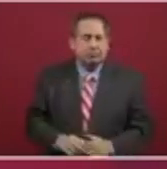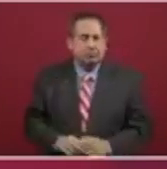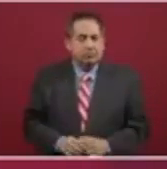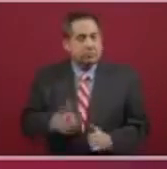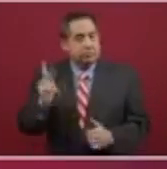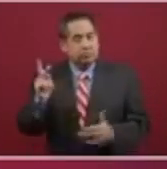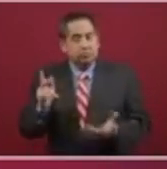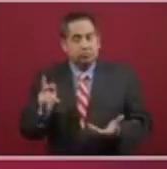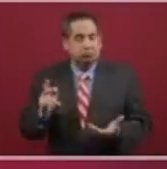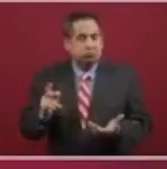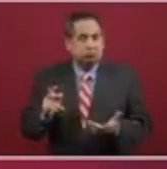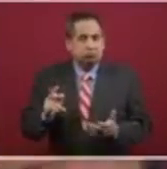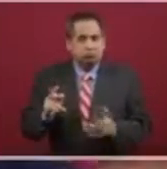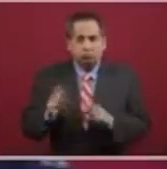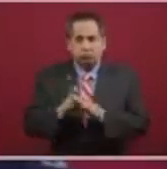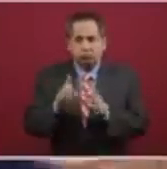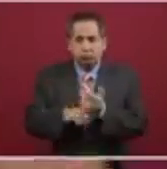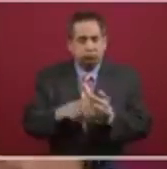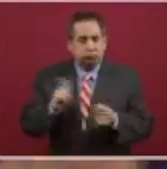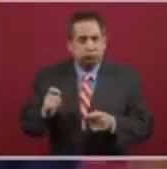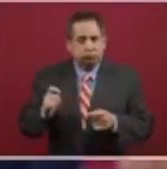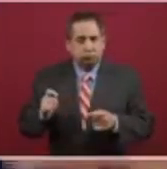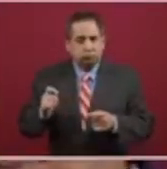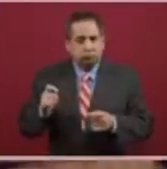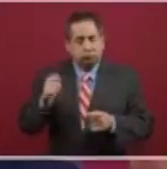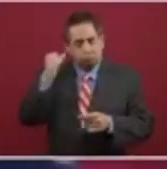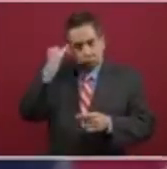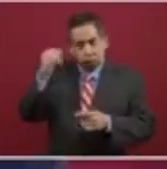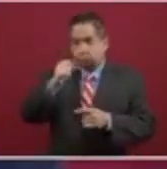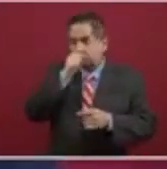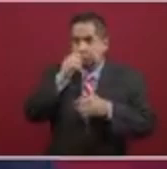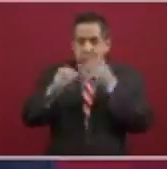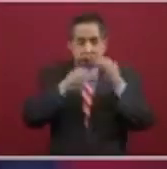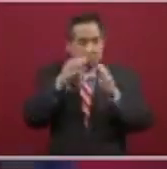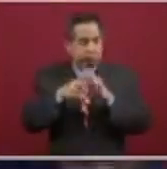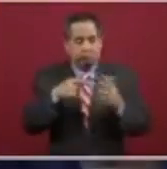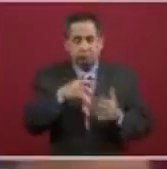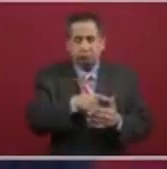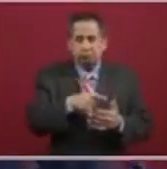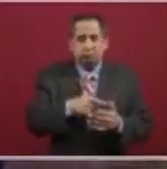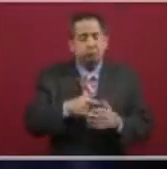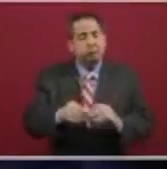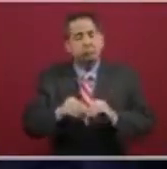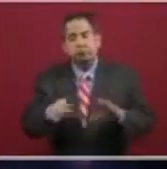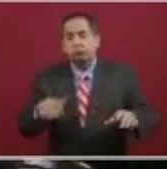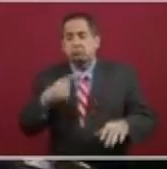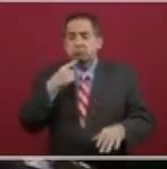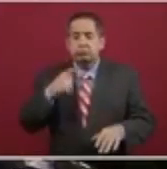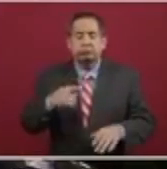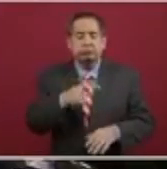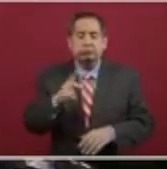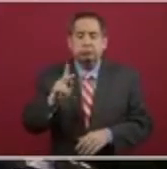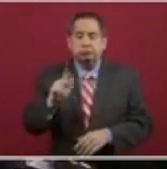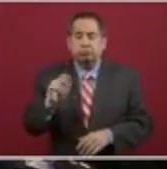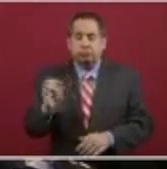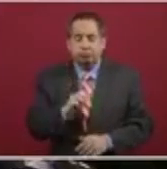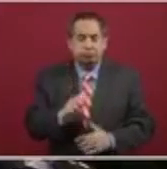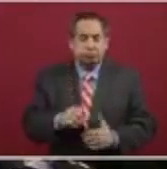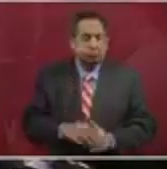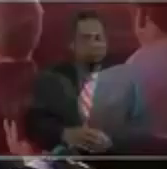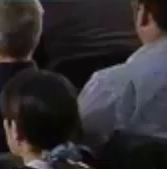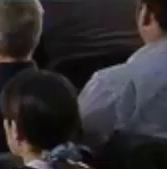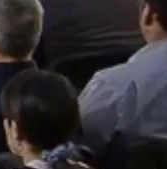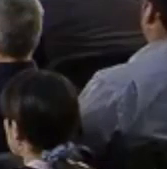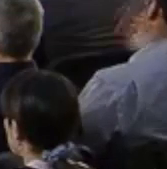Pero en la propaganda aparece de que Pemex, ahora